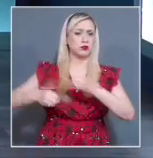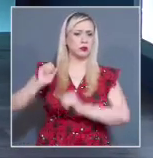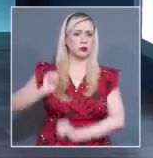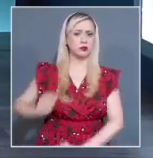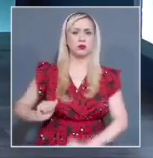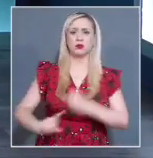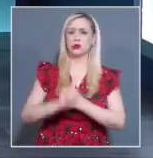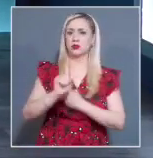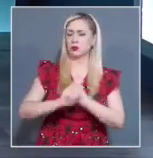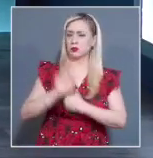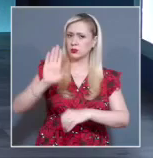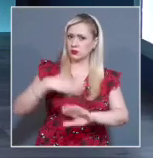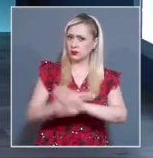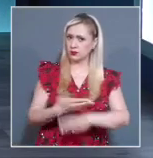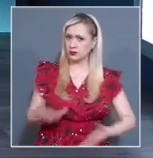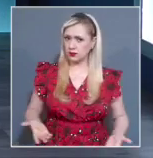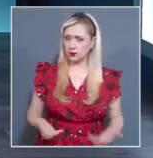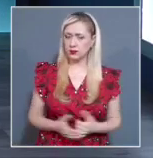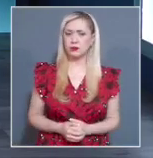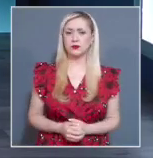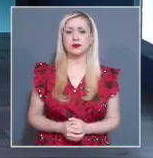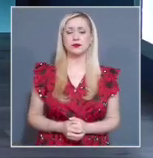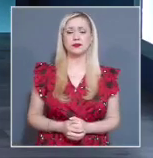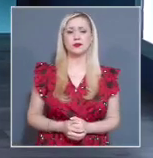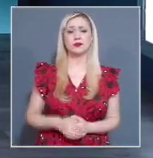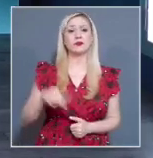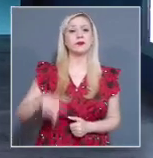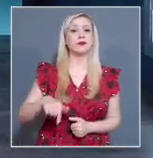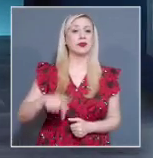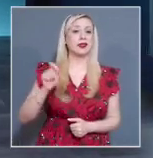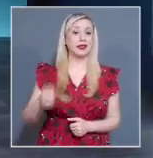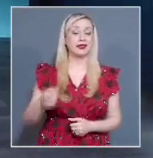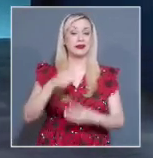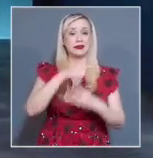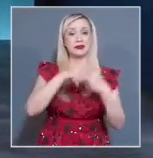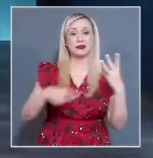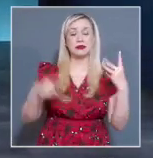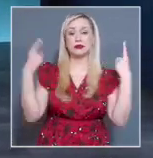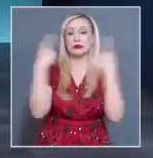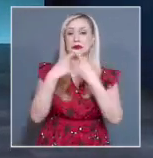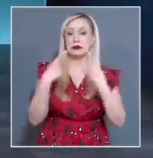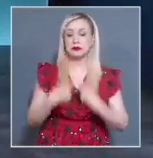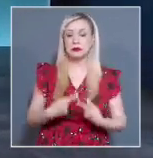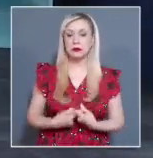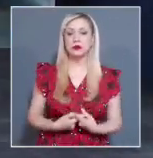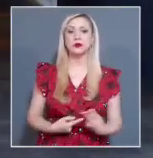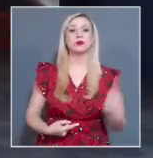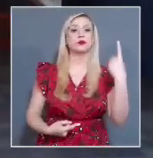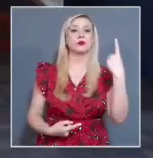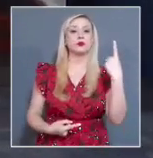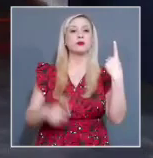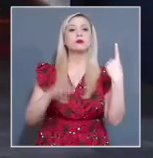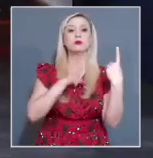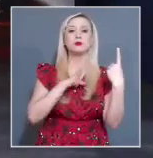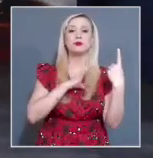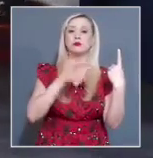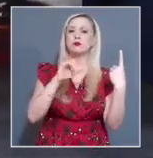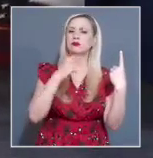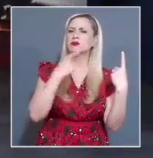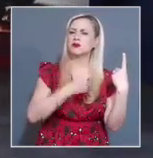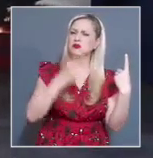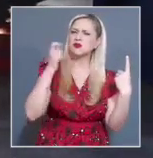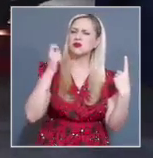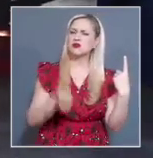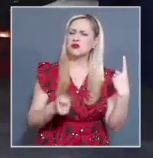El Pleno de la Corte resolvió 3 contradicciones de criterios. Solo una fue declarada existente y se relaciona con el contenido del